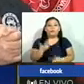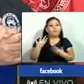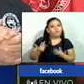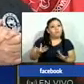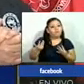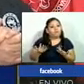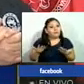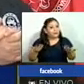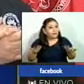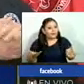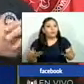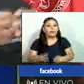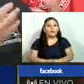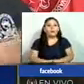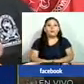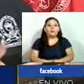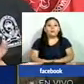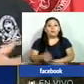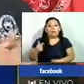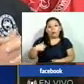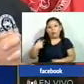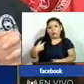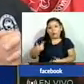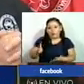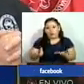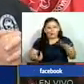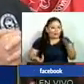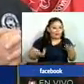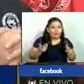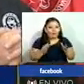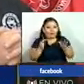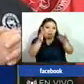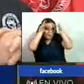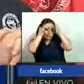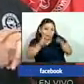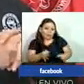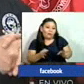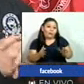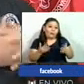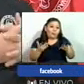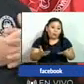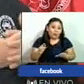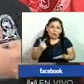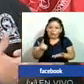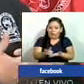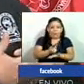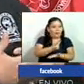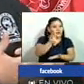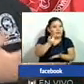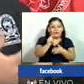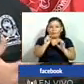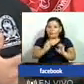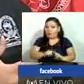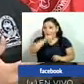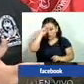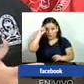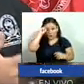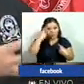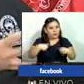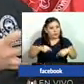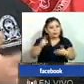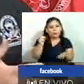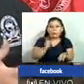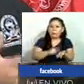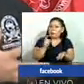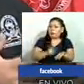que no nos obliguen a tomar otro tipo de acciones por cuanto la universidad no puede seguir funcionando con ese déficit